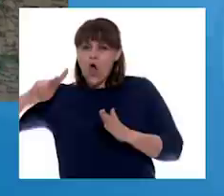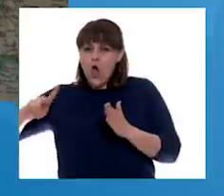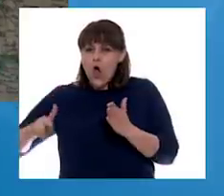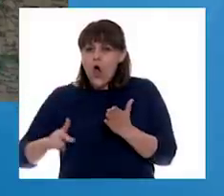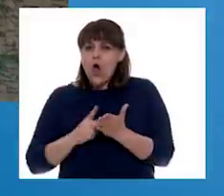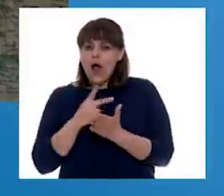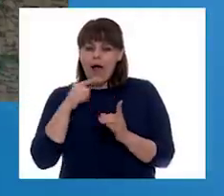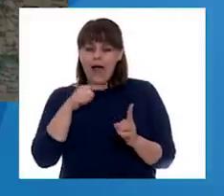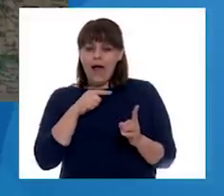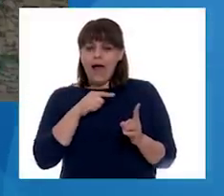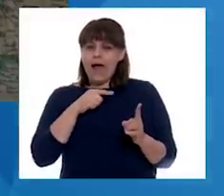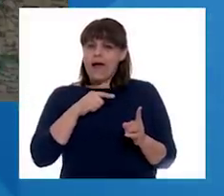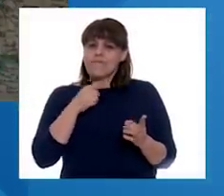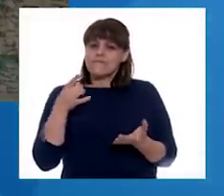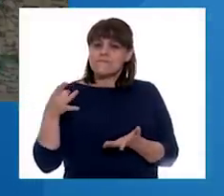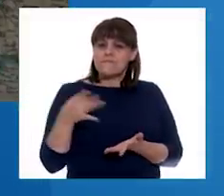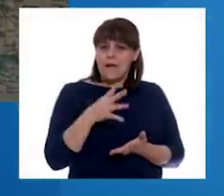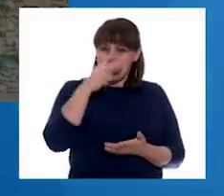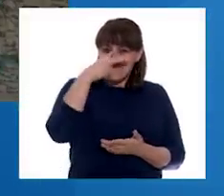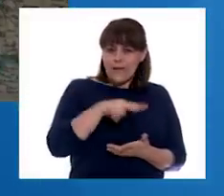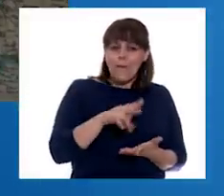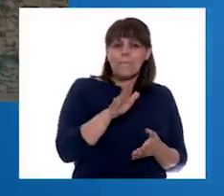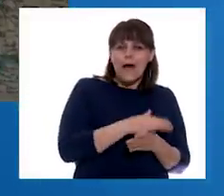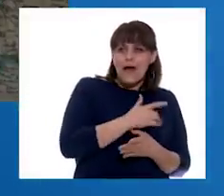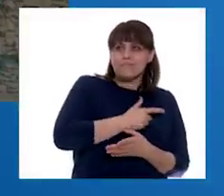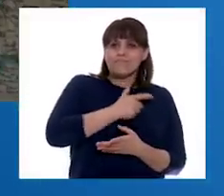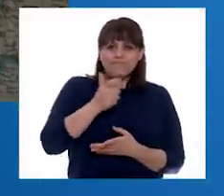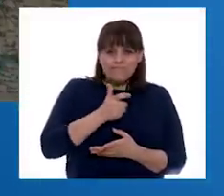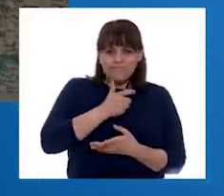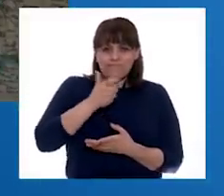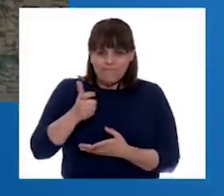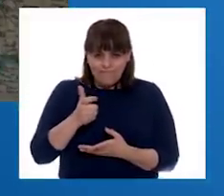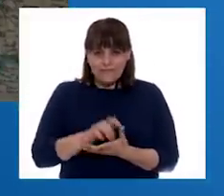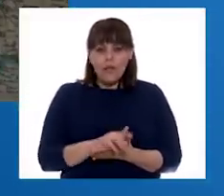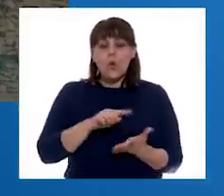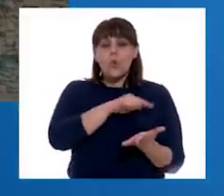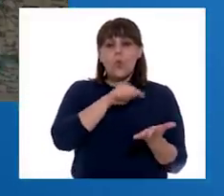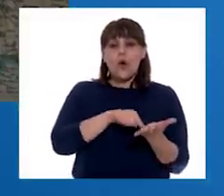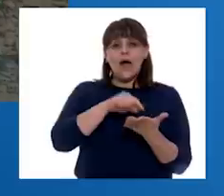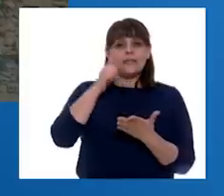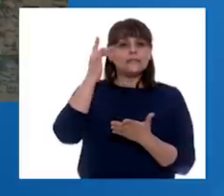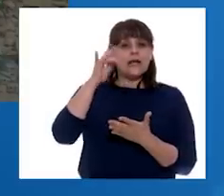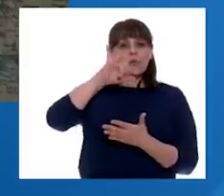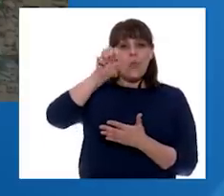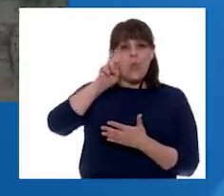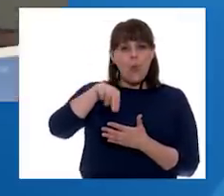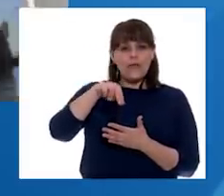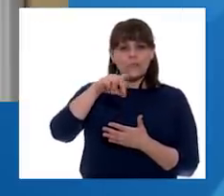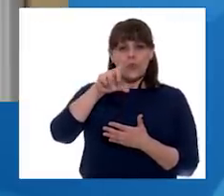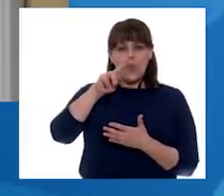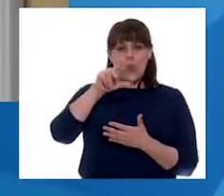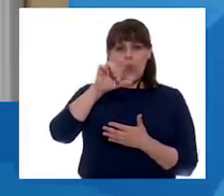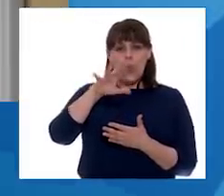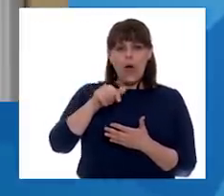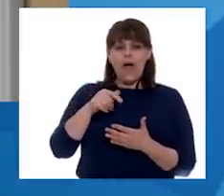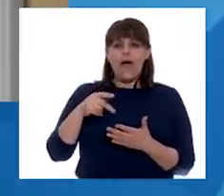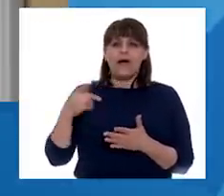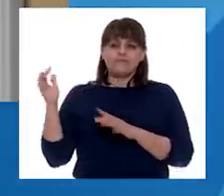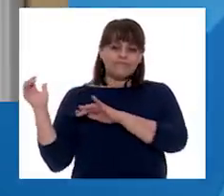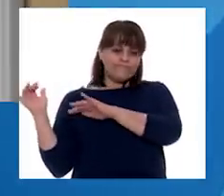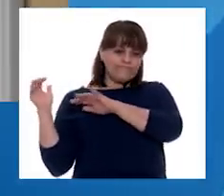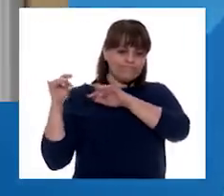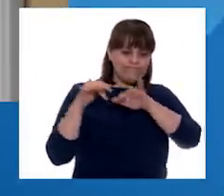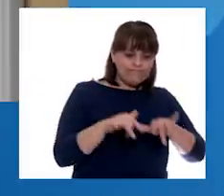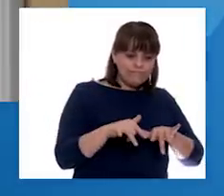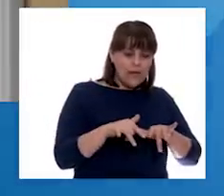de recursos. Años después, en San Juan de Ulúa, 2,000 soldados españoles se apoderaron del puerto. México intenta